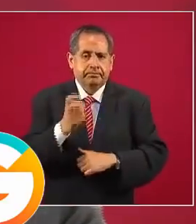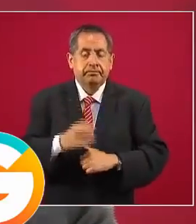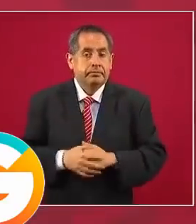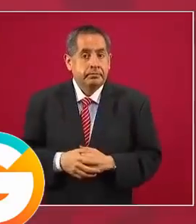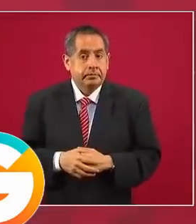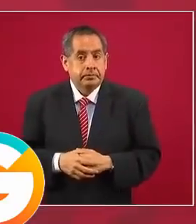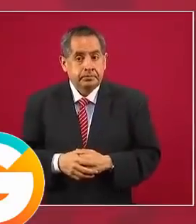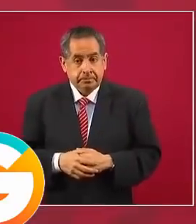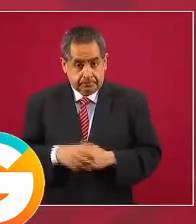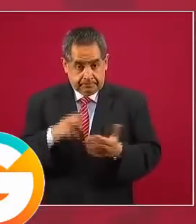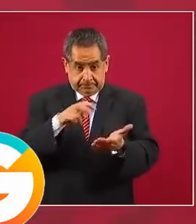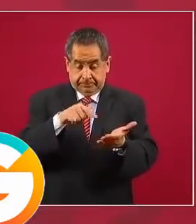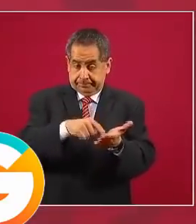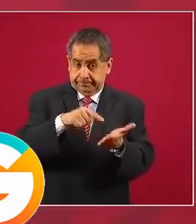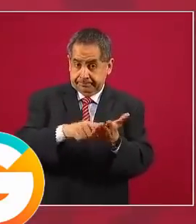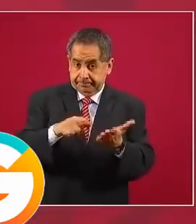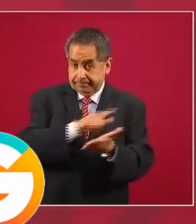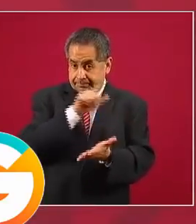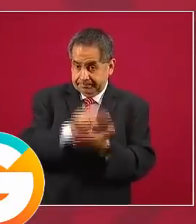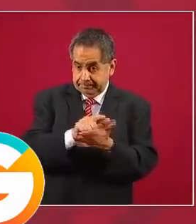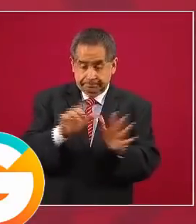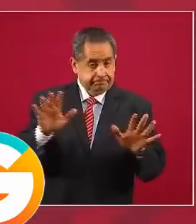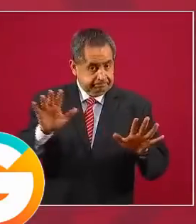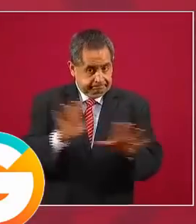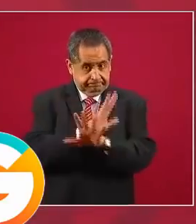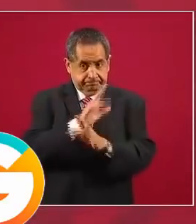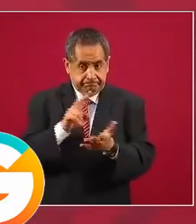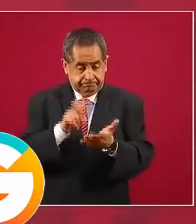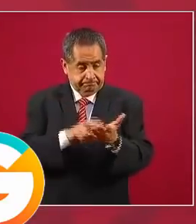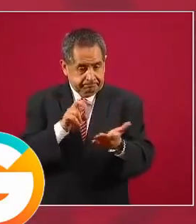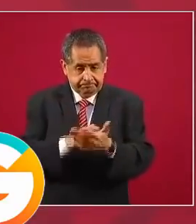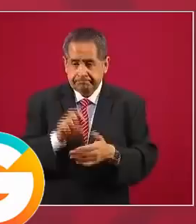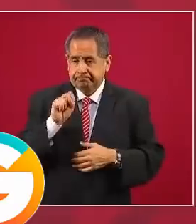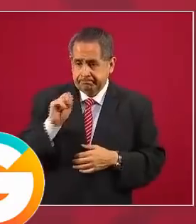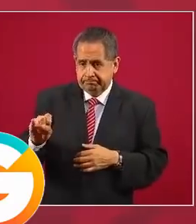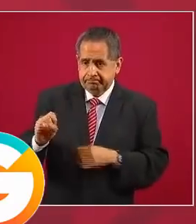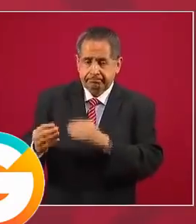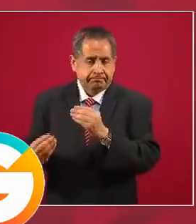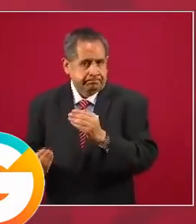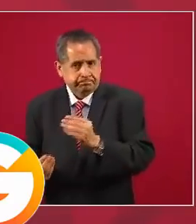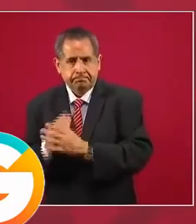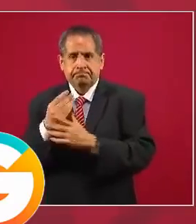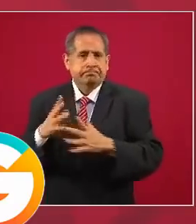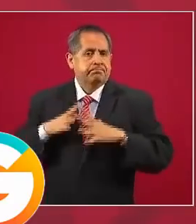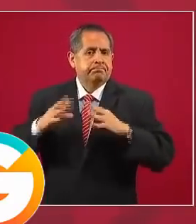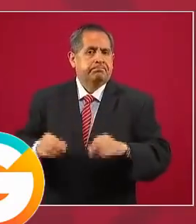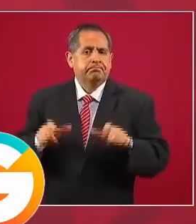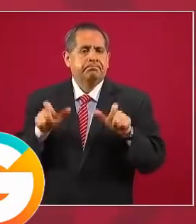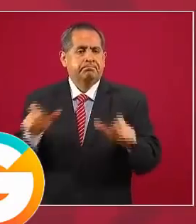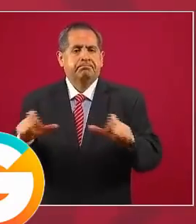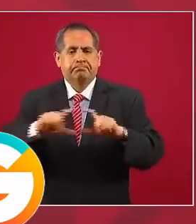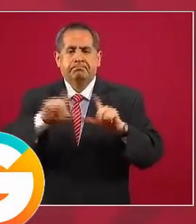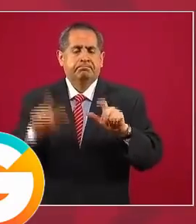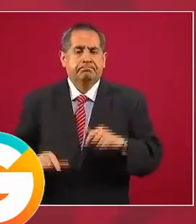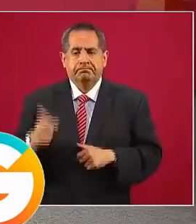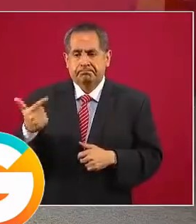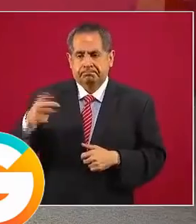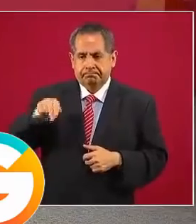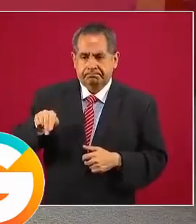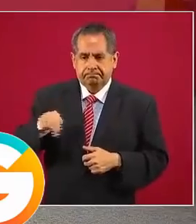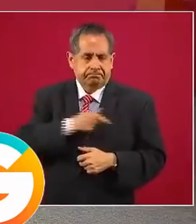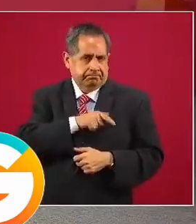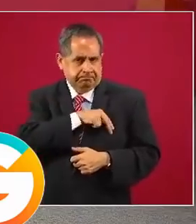momento que se da esa reforma y se permite la creación de la Guardia Nacional, pues ya